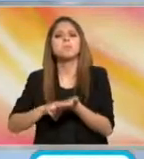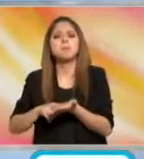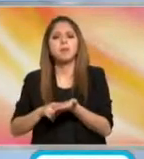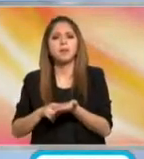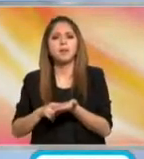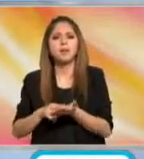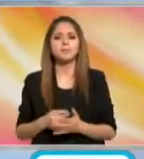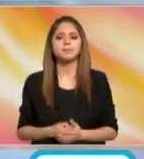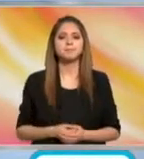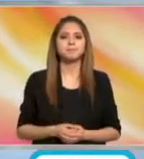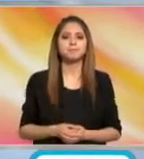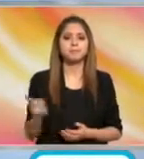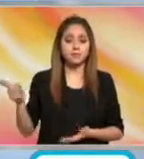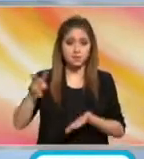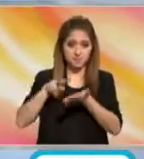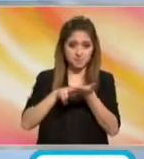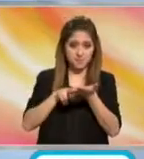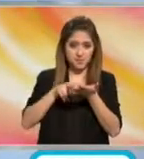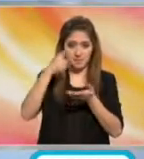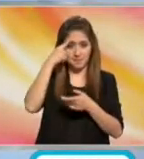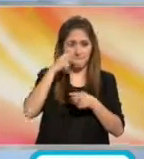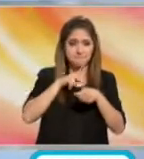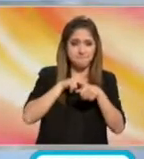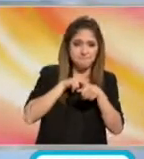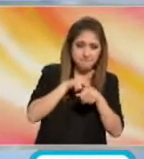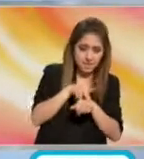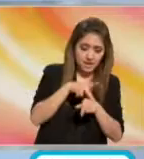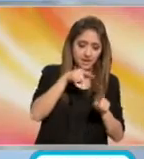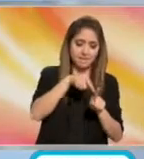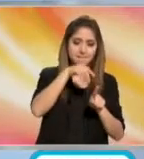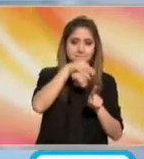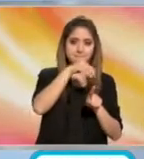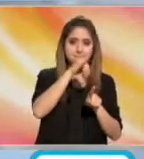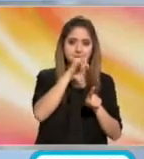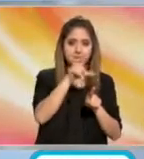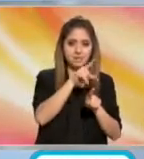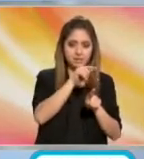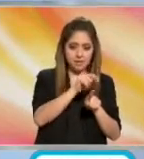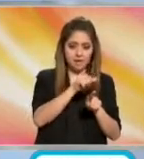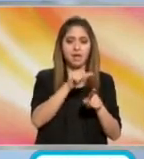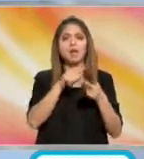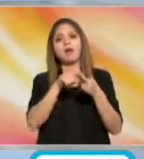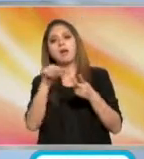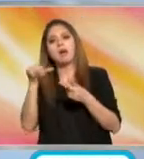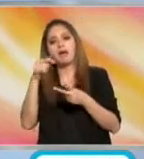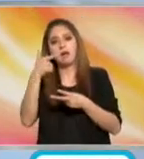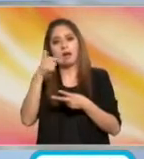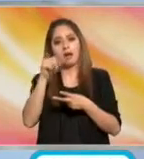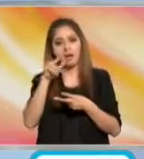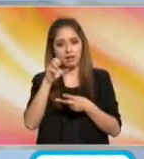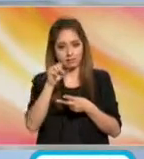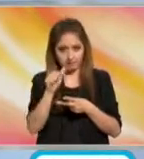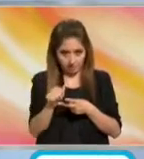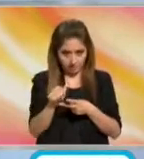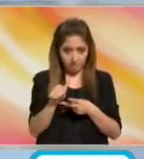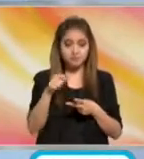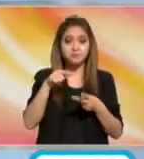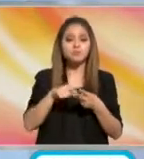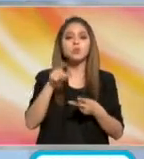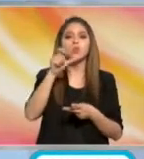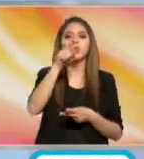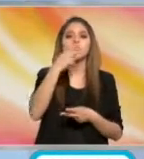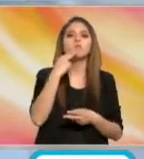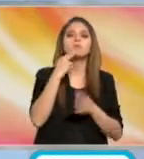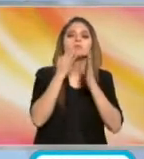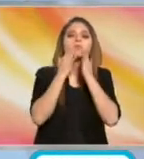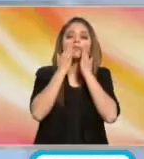verde es para las pieles mixtas a grasas. ¿Por qué? Porque te va a dar un terminado,